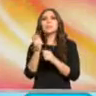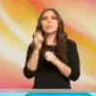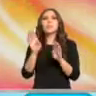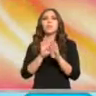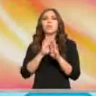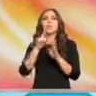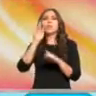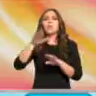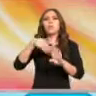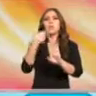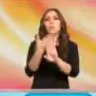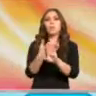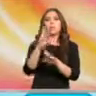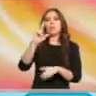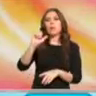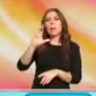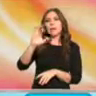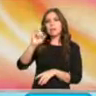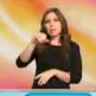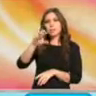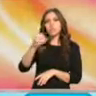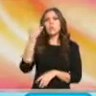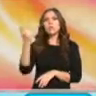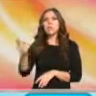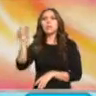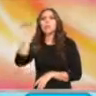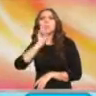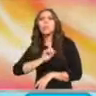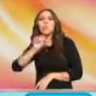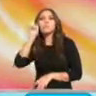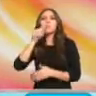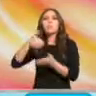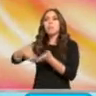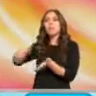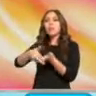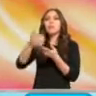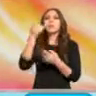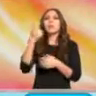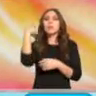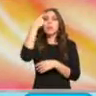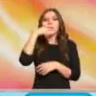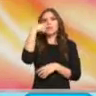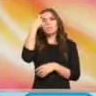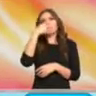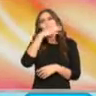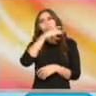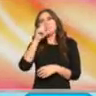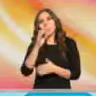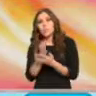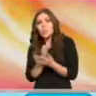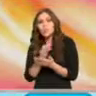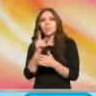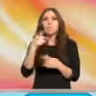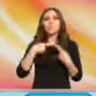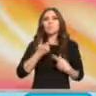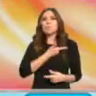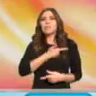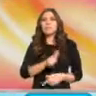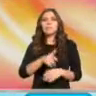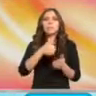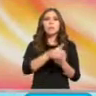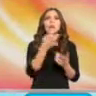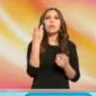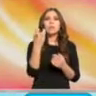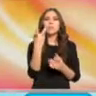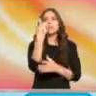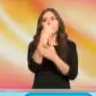tema racial y el tema del género. Exactamente. Ok. Y pasa lo mismo que Loving. Si en ese momento eran importantes, ahora otra vez vuelven a